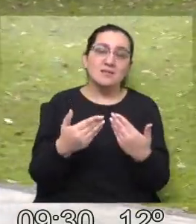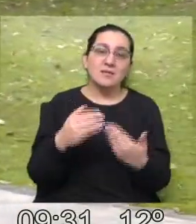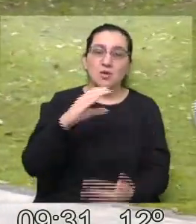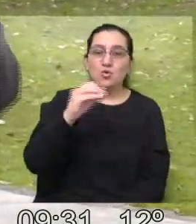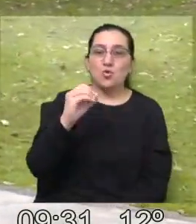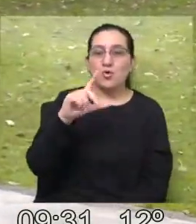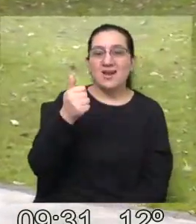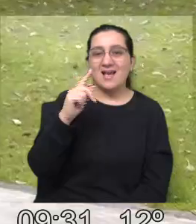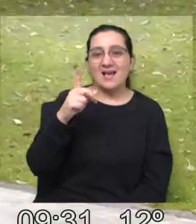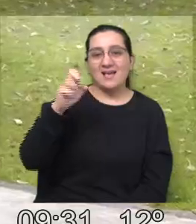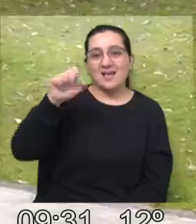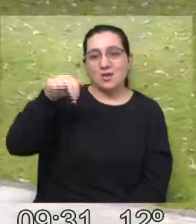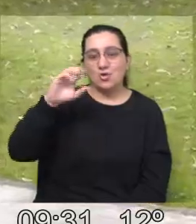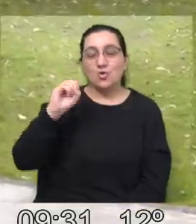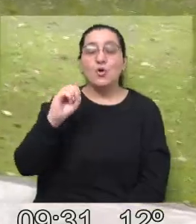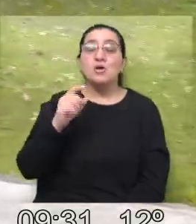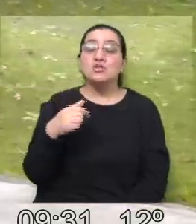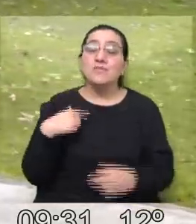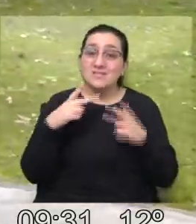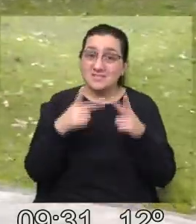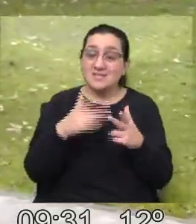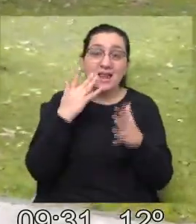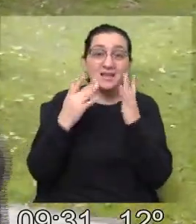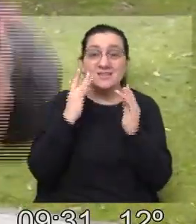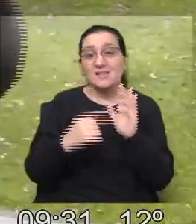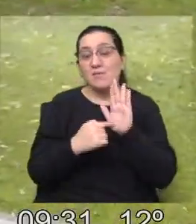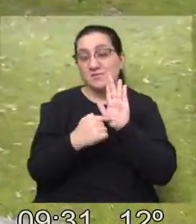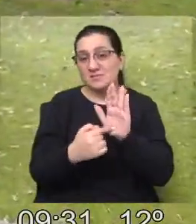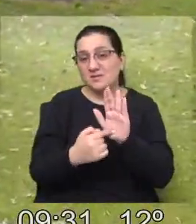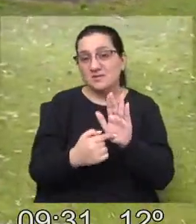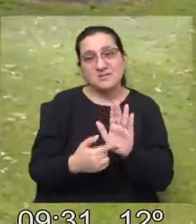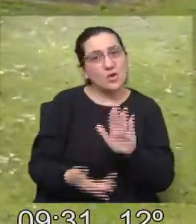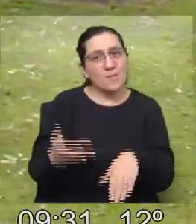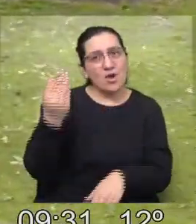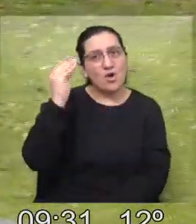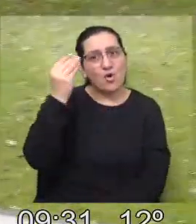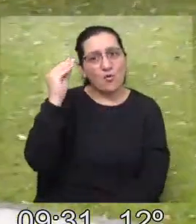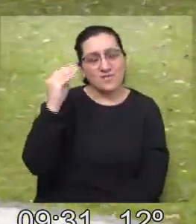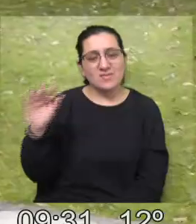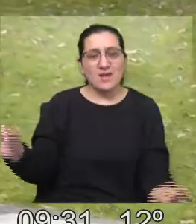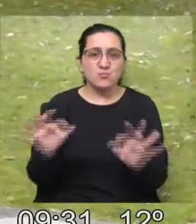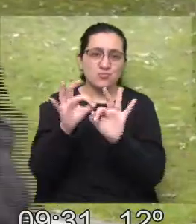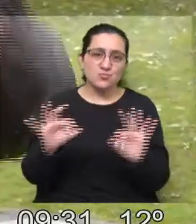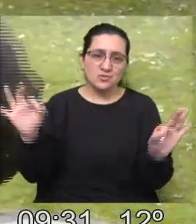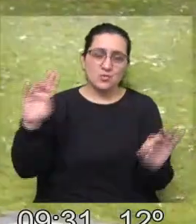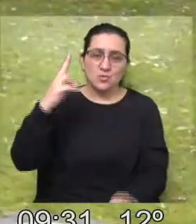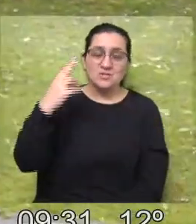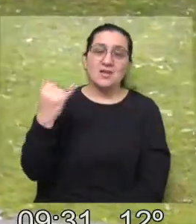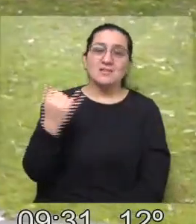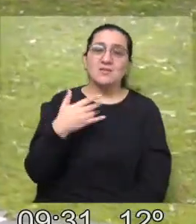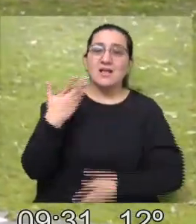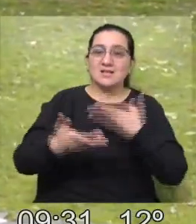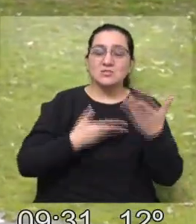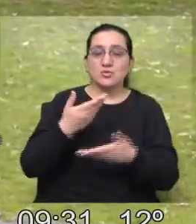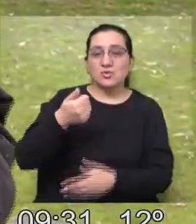colágeno? Y yo te quiero decir que el artista que vamos a presentar es uno de los más jóvenes de la escena musical uruguaya. Tiene un tema con